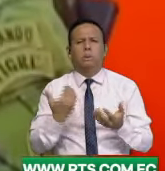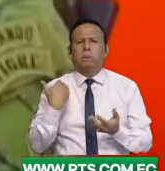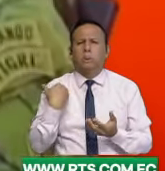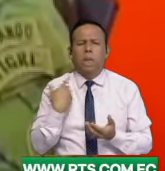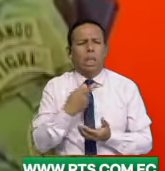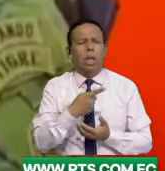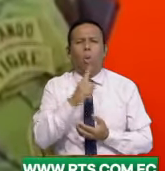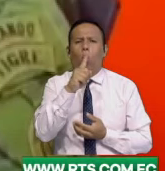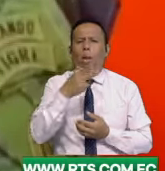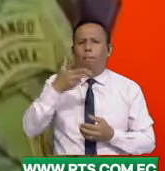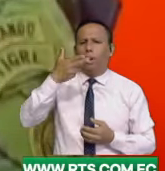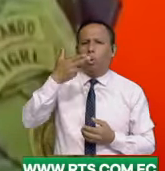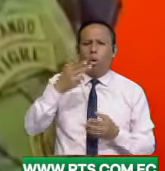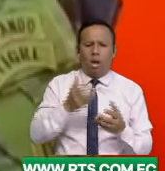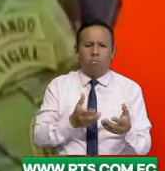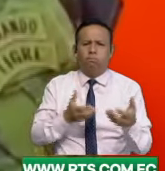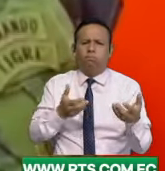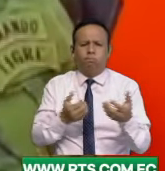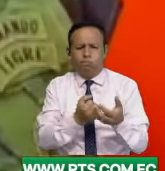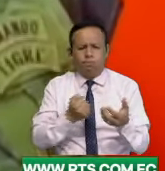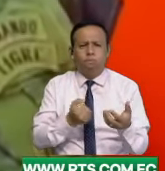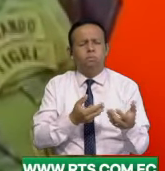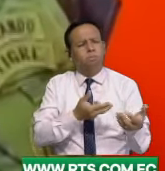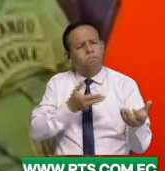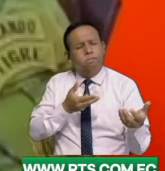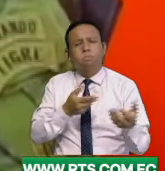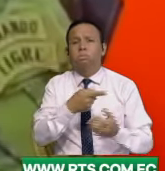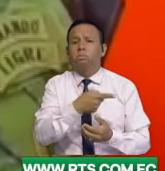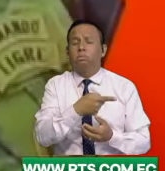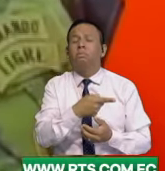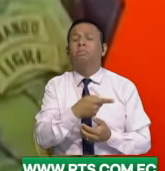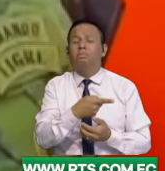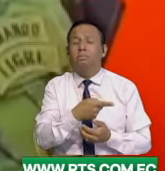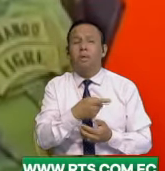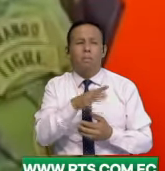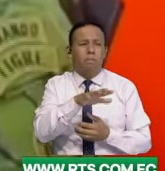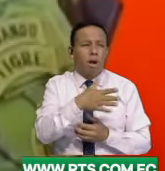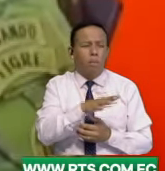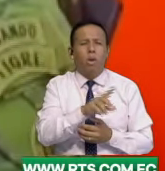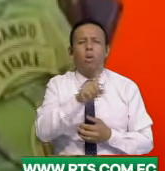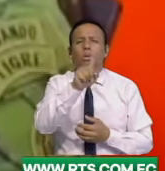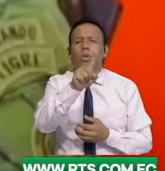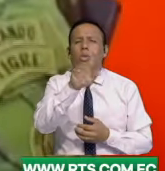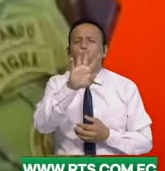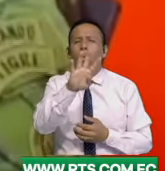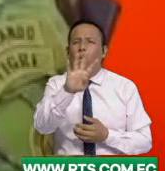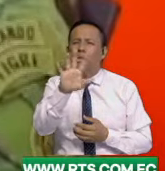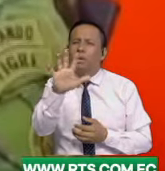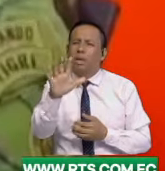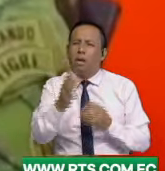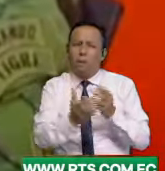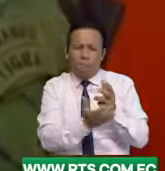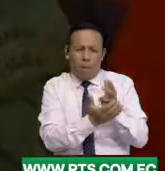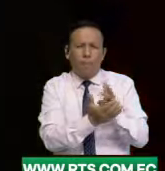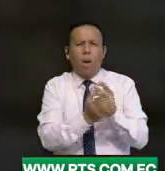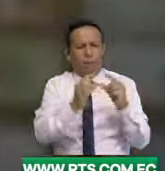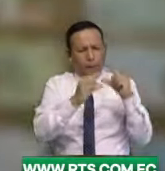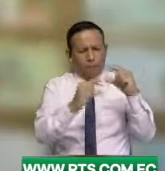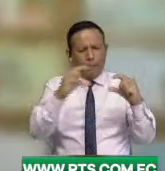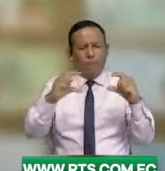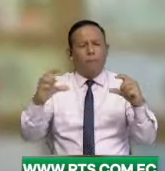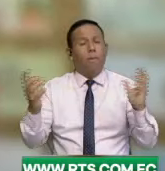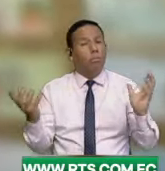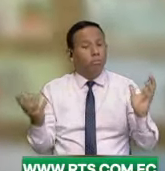un revólver. Se les encontró con alrededor de 145 municiones de diferentes calibres. ¿Pero a